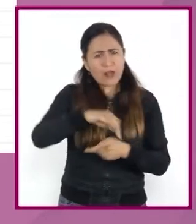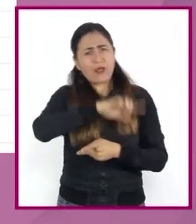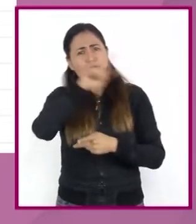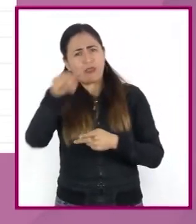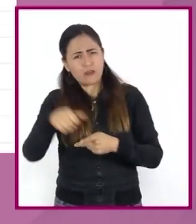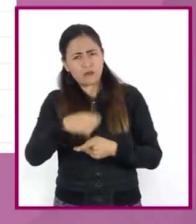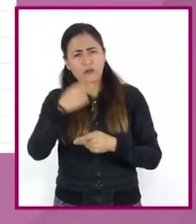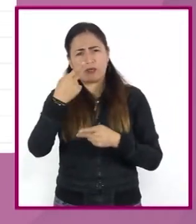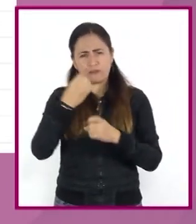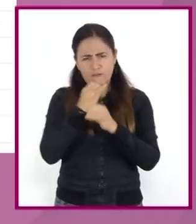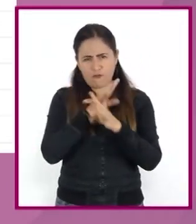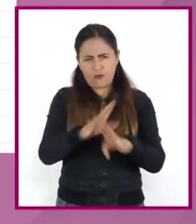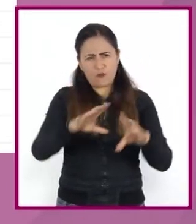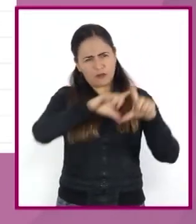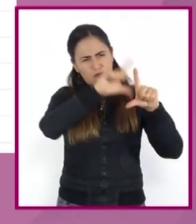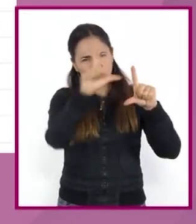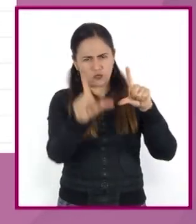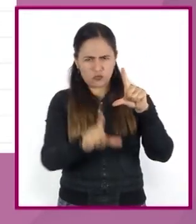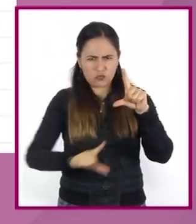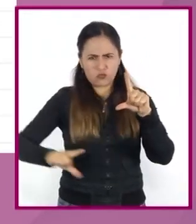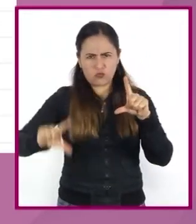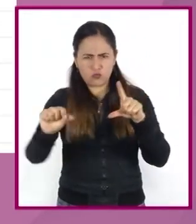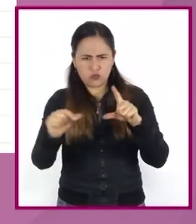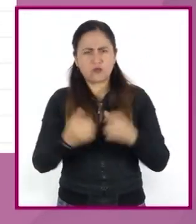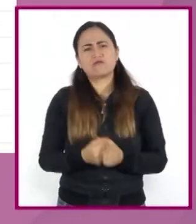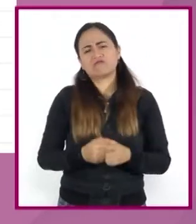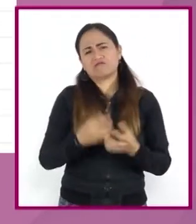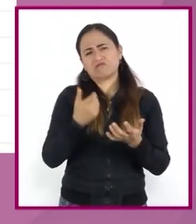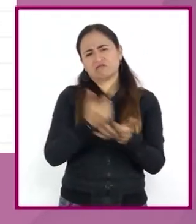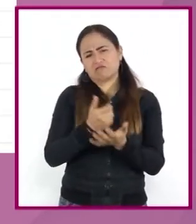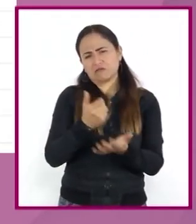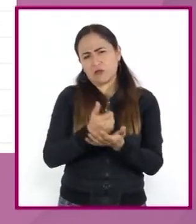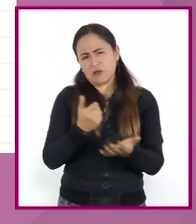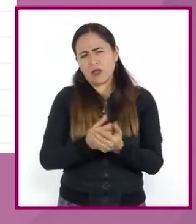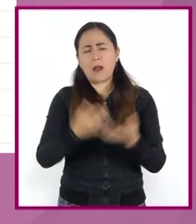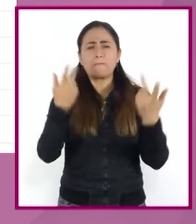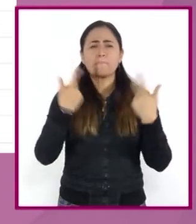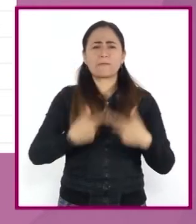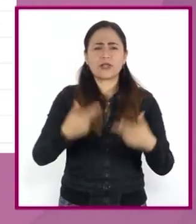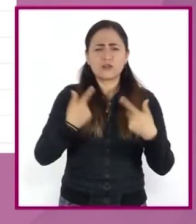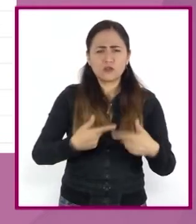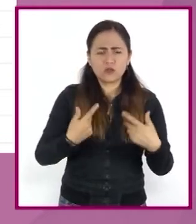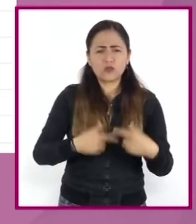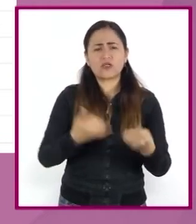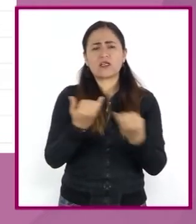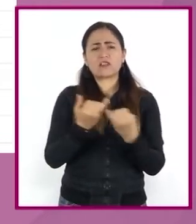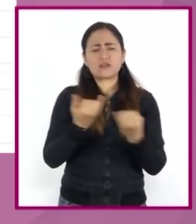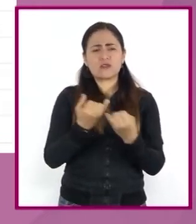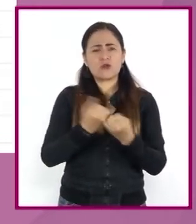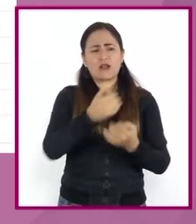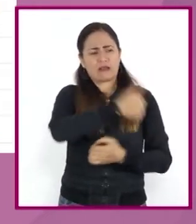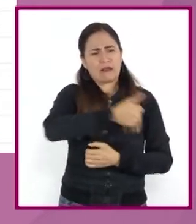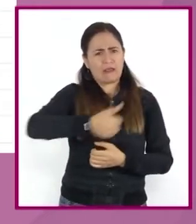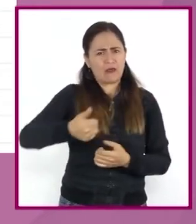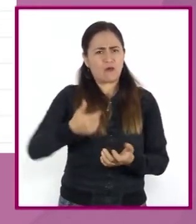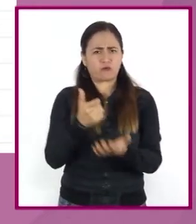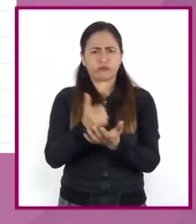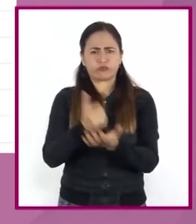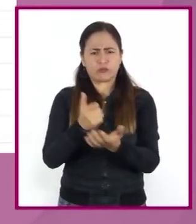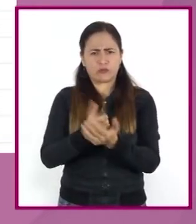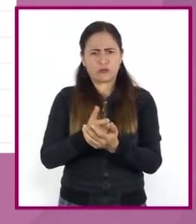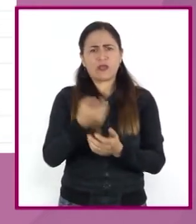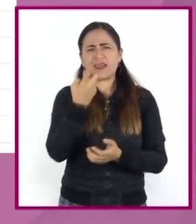de México en cuanto al territorio, los recursos, la población y economía que permita dar a conocer